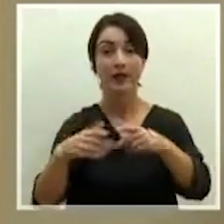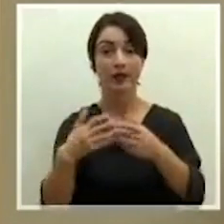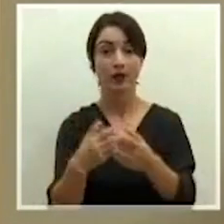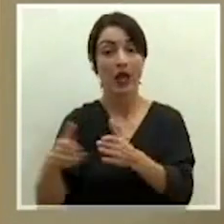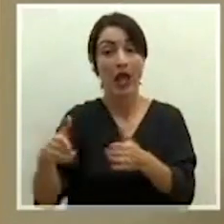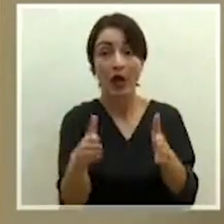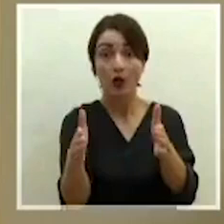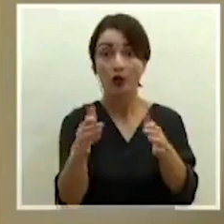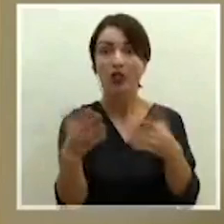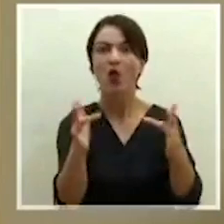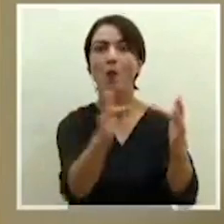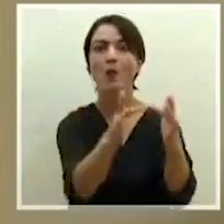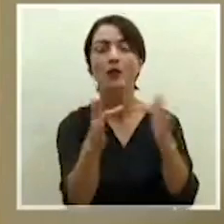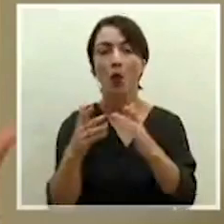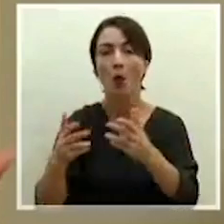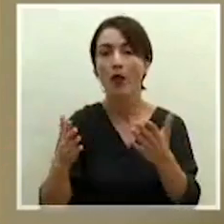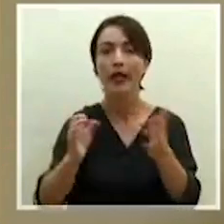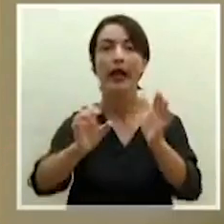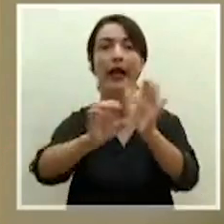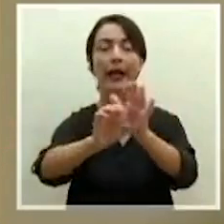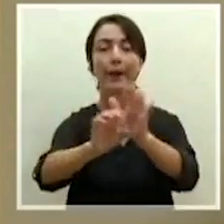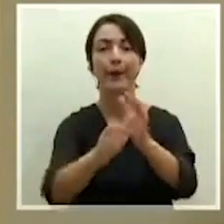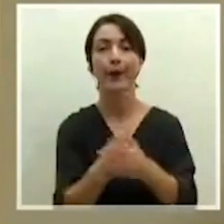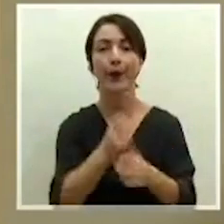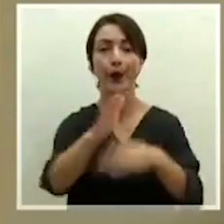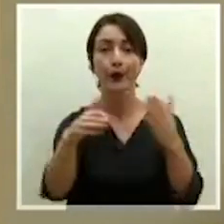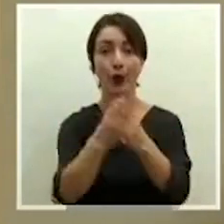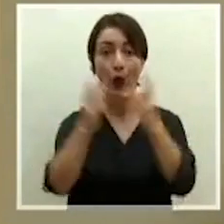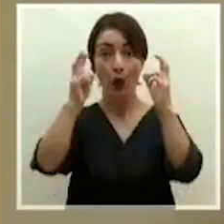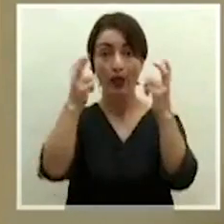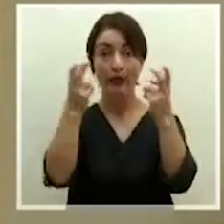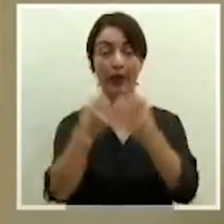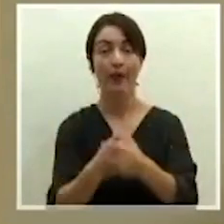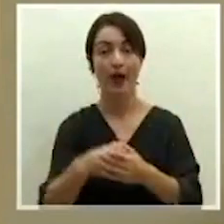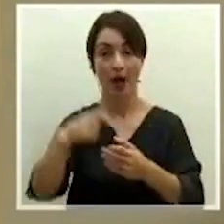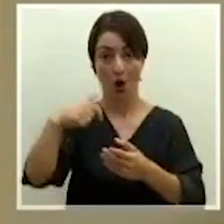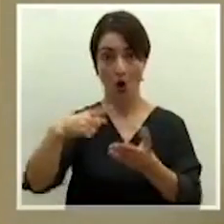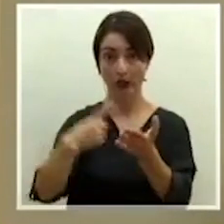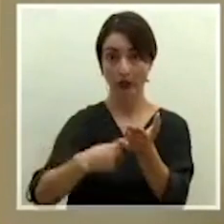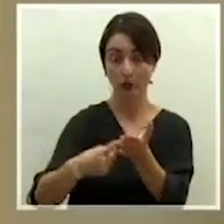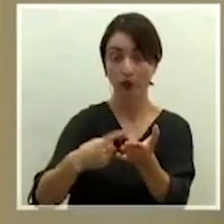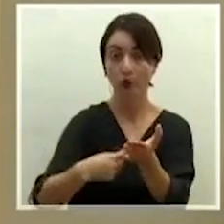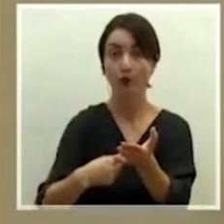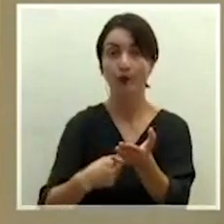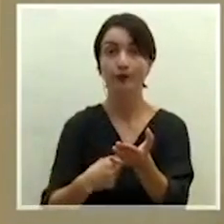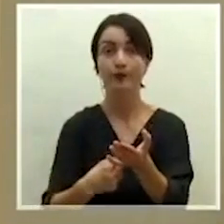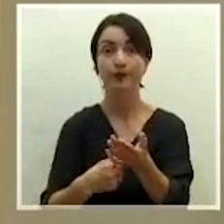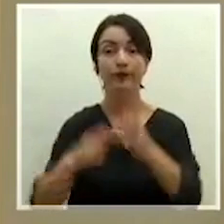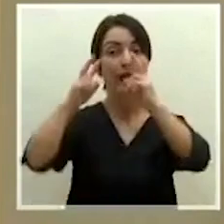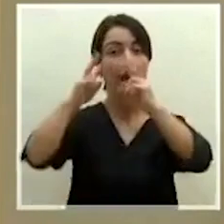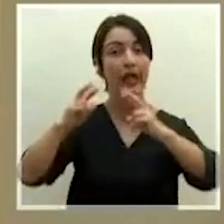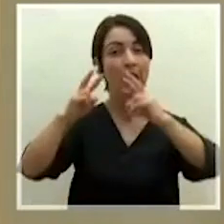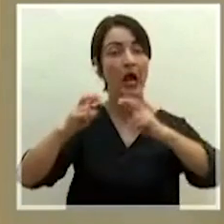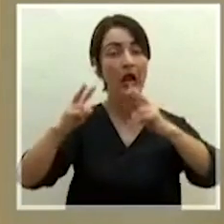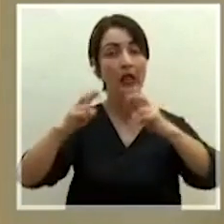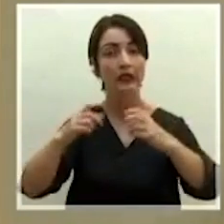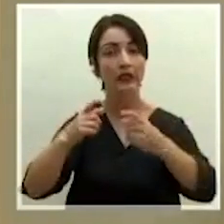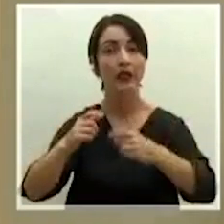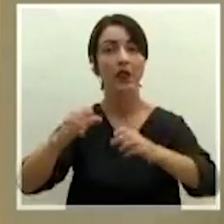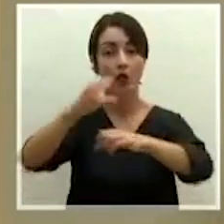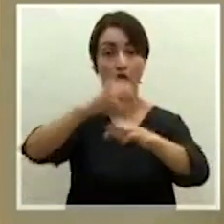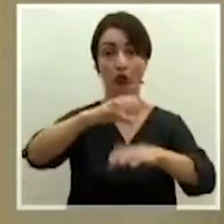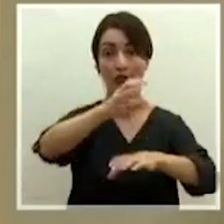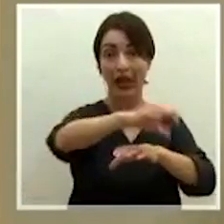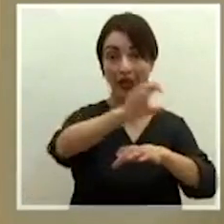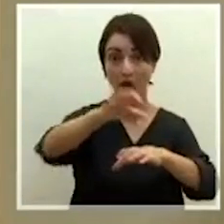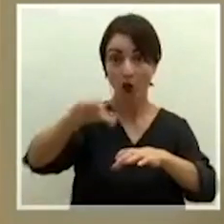cómo se intercomunican, por ejemplo, todo el tema de discusión hoy en el análisis de los cantones y los